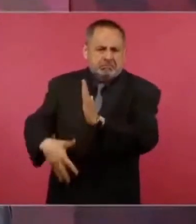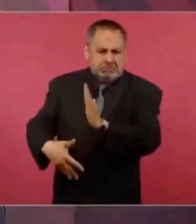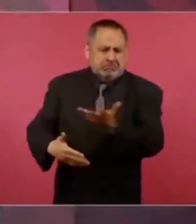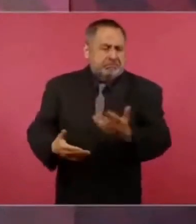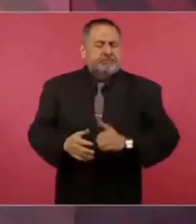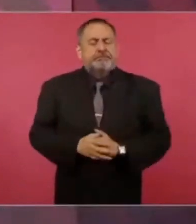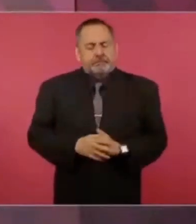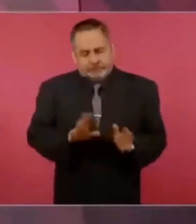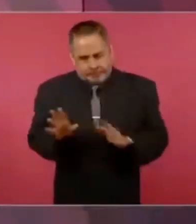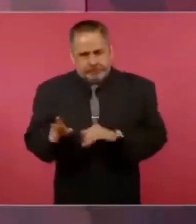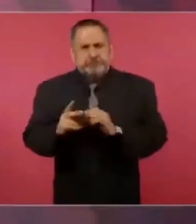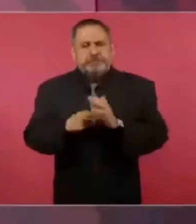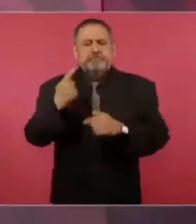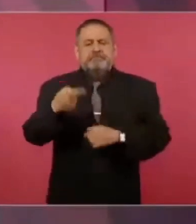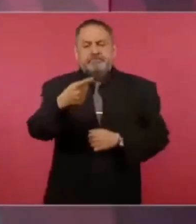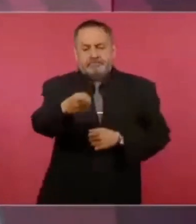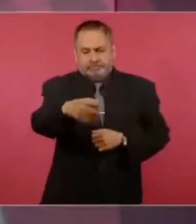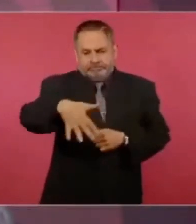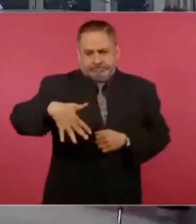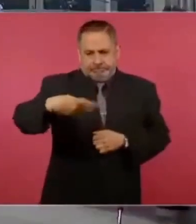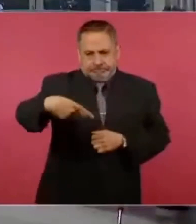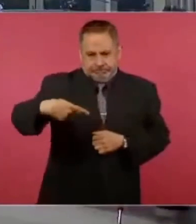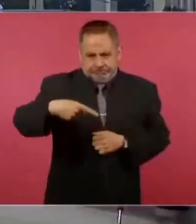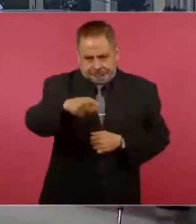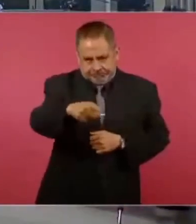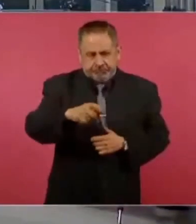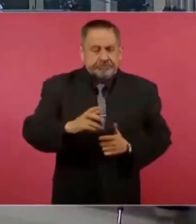Bueno, regresando a tu planteamiento,